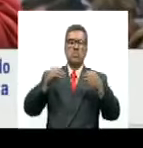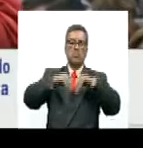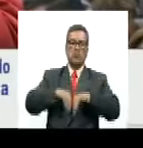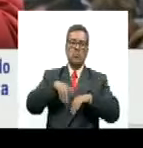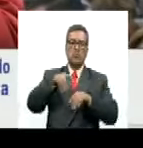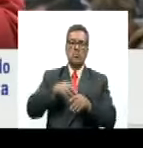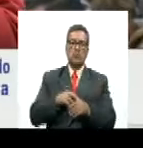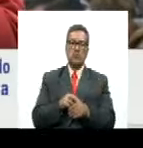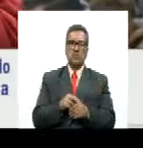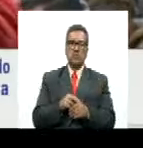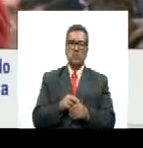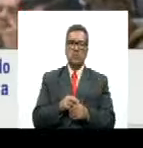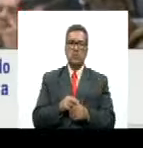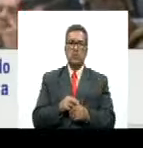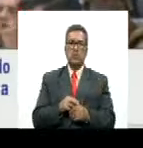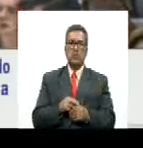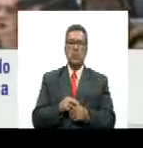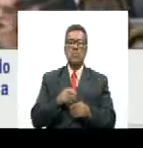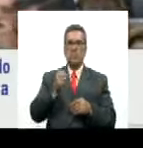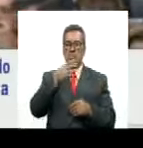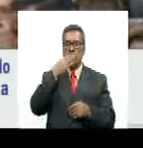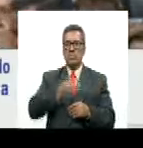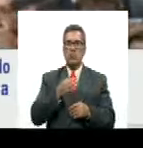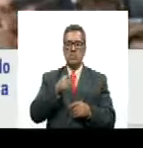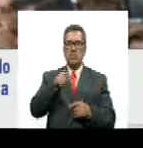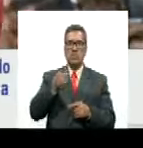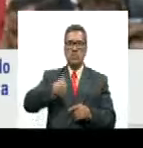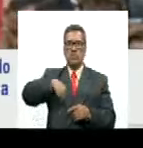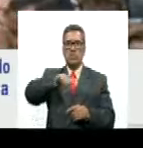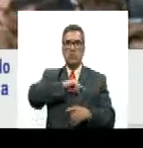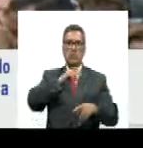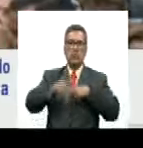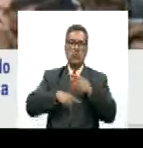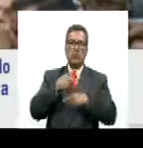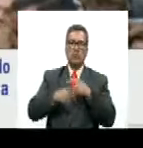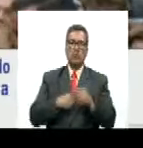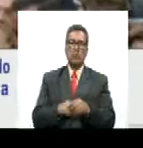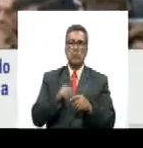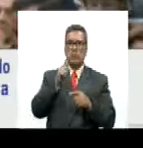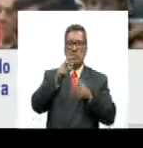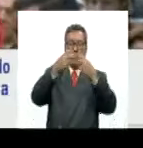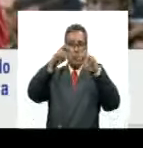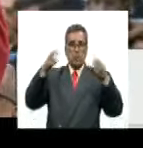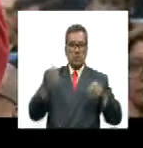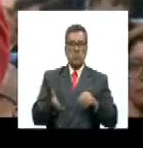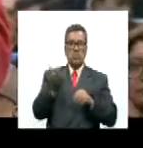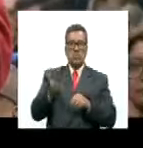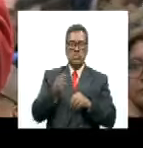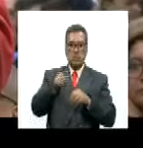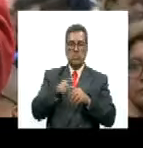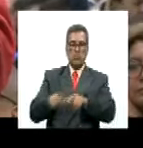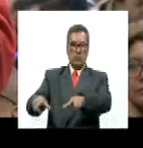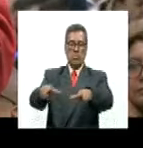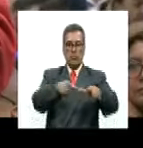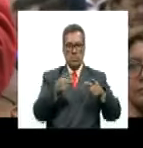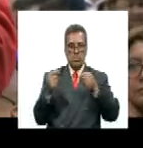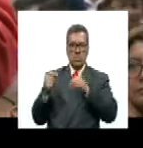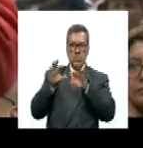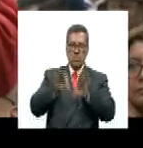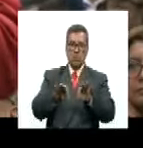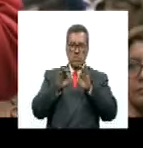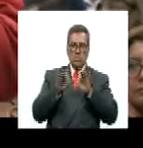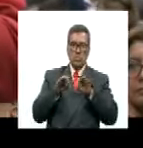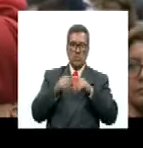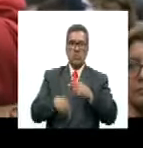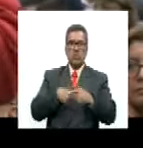acuerdos de extraordinaria proyección para nuestro desarrollo. Uno de los temas fundamentales son las zonas económicas especiales.